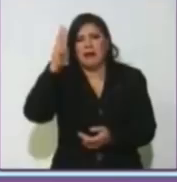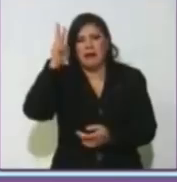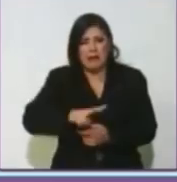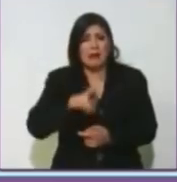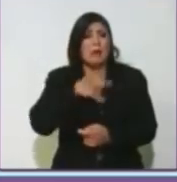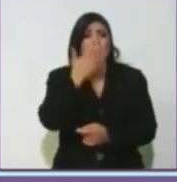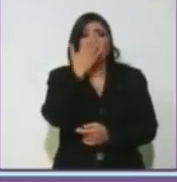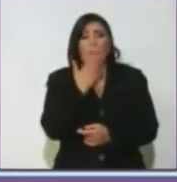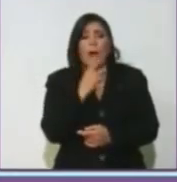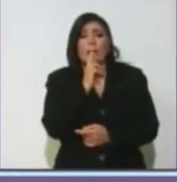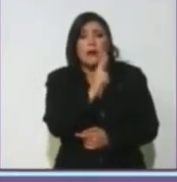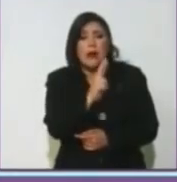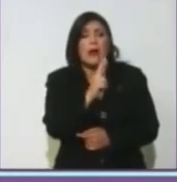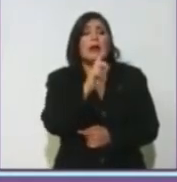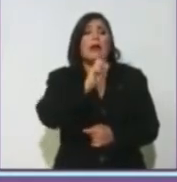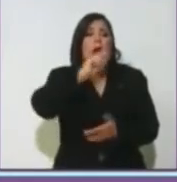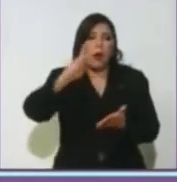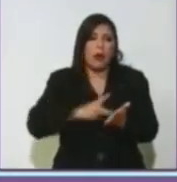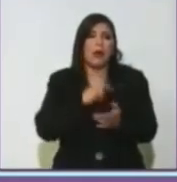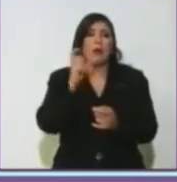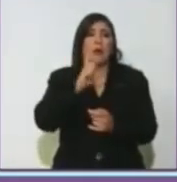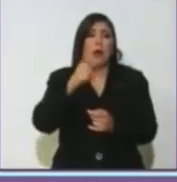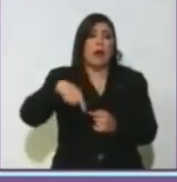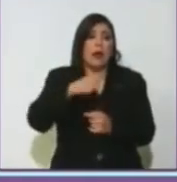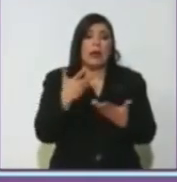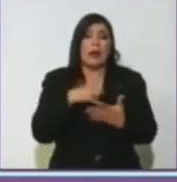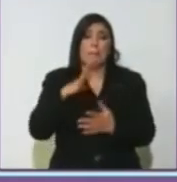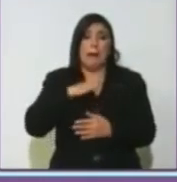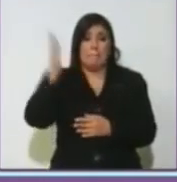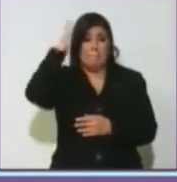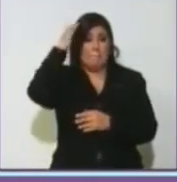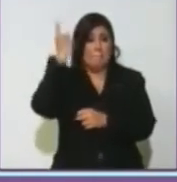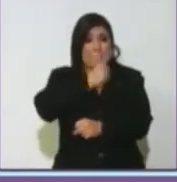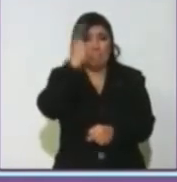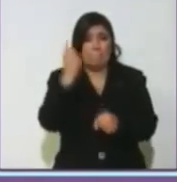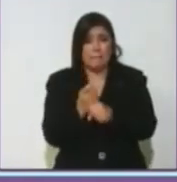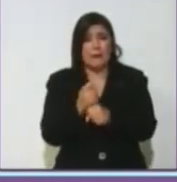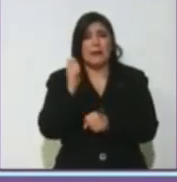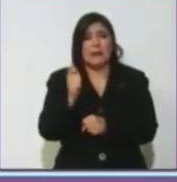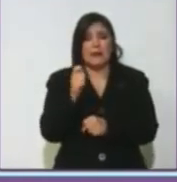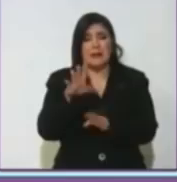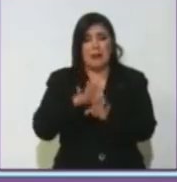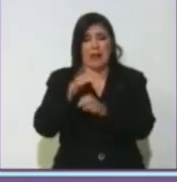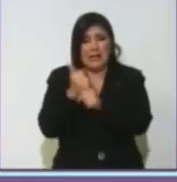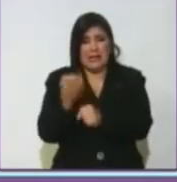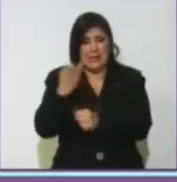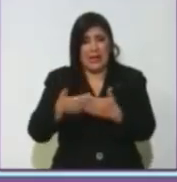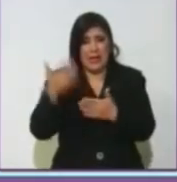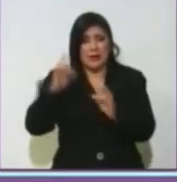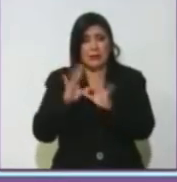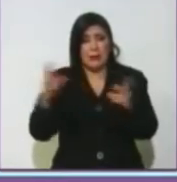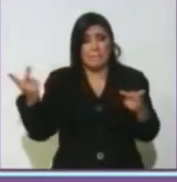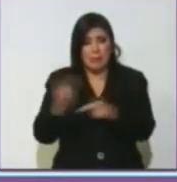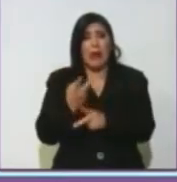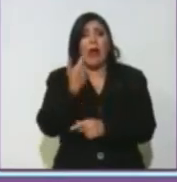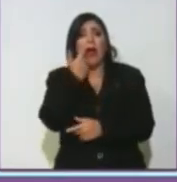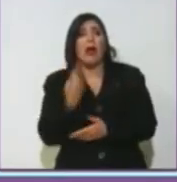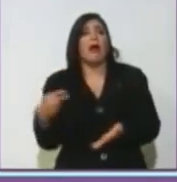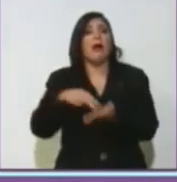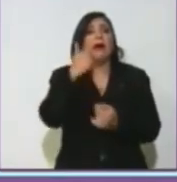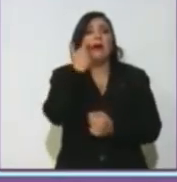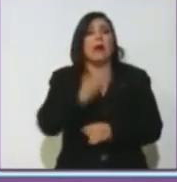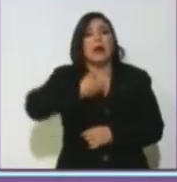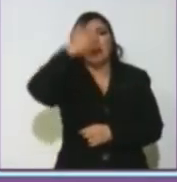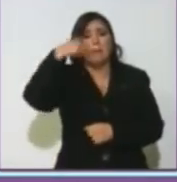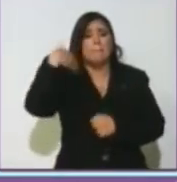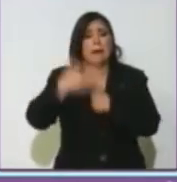el agravio lo reciben una vez más cuando ven que la principal responsable de esa tragedia hoy viene aspirando a ser jefa de gobierno